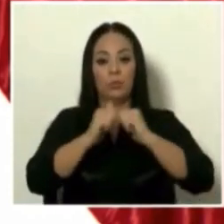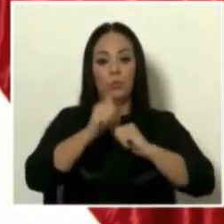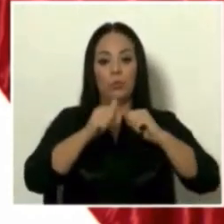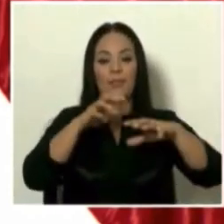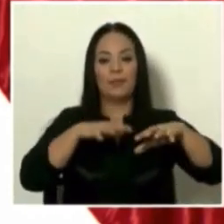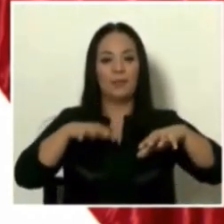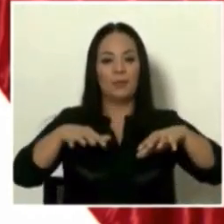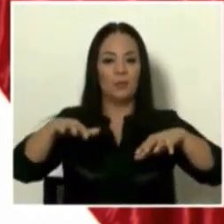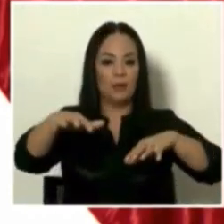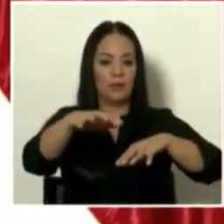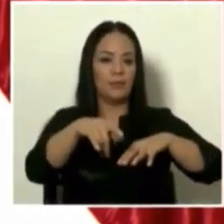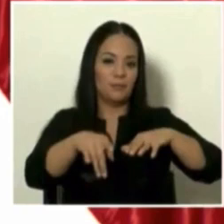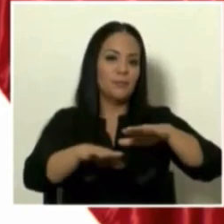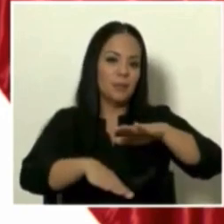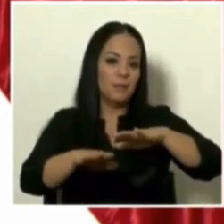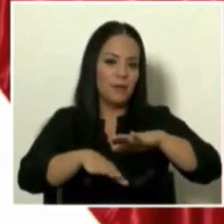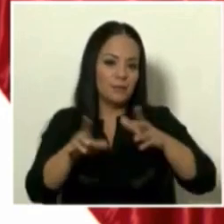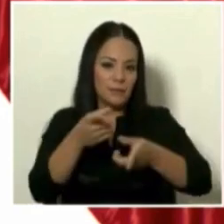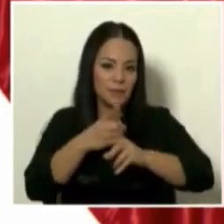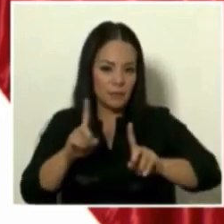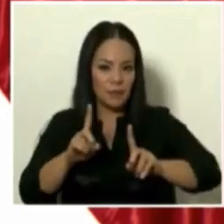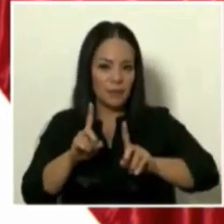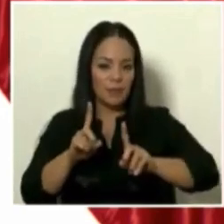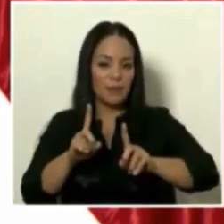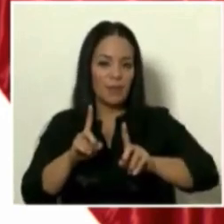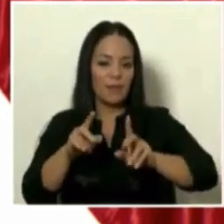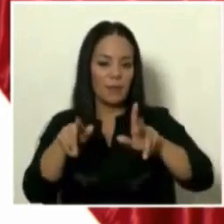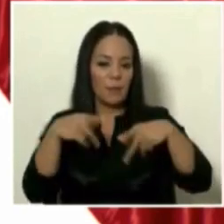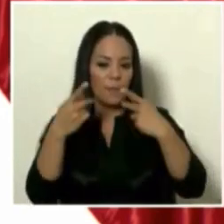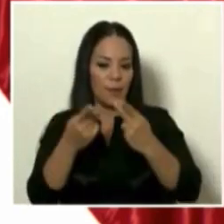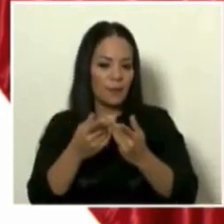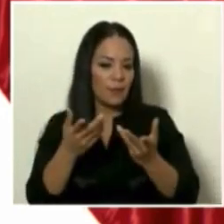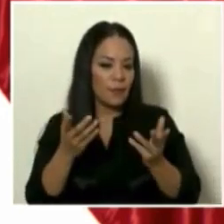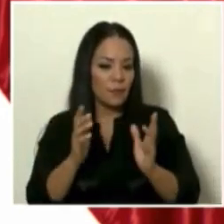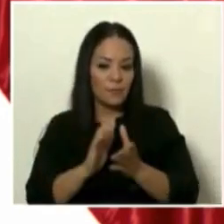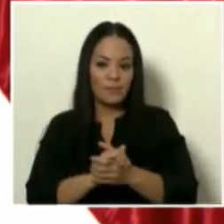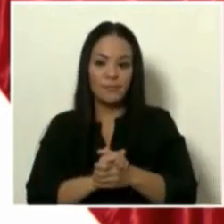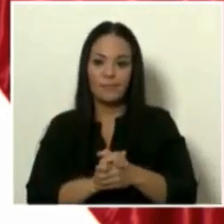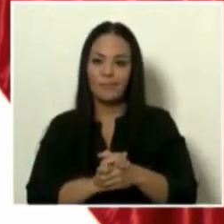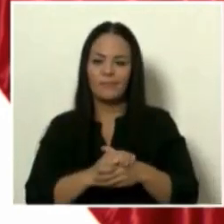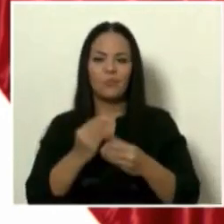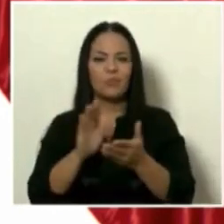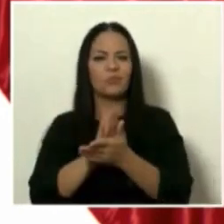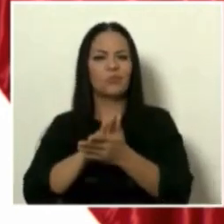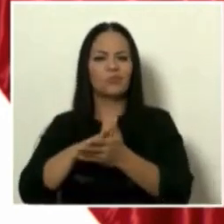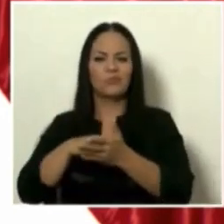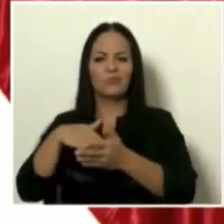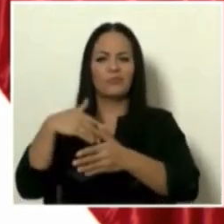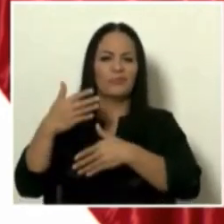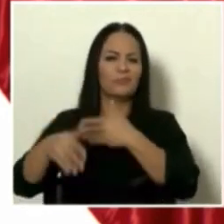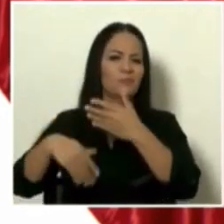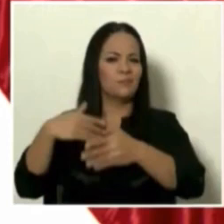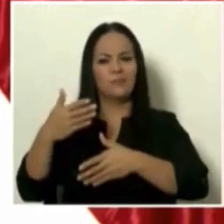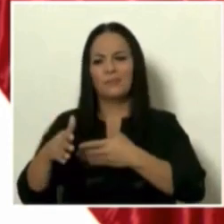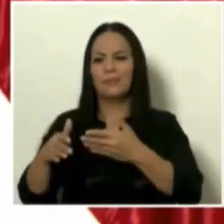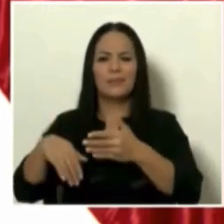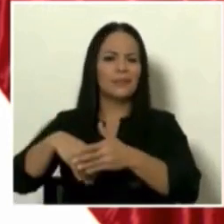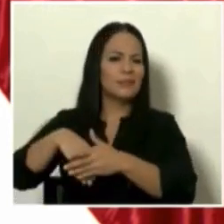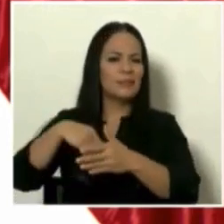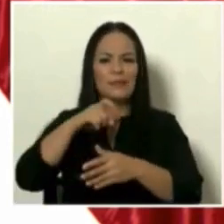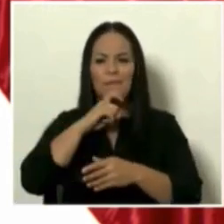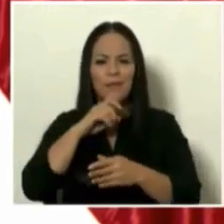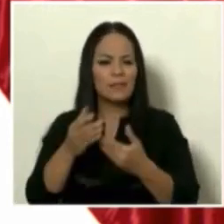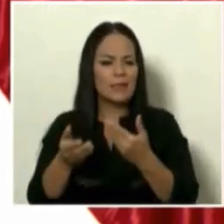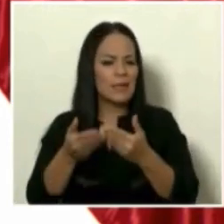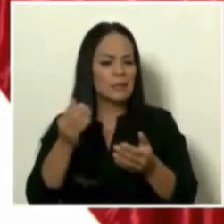la base democrática de un partido, de un montón de cuellos de botella, tramitología, y haciéndolo casi que